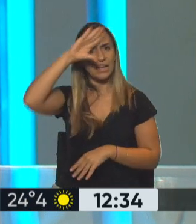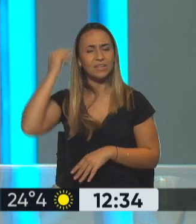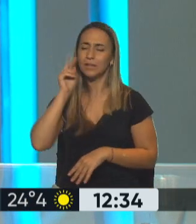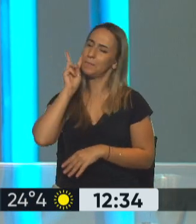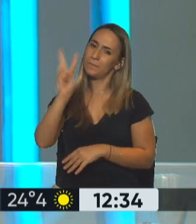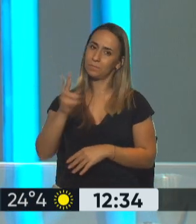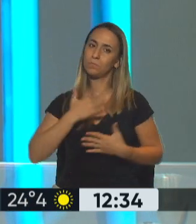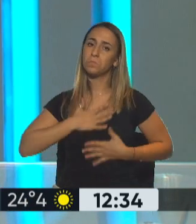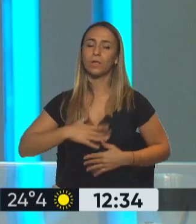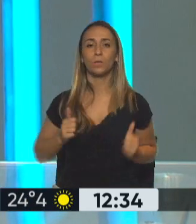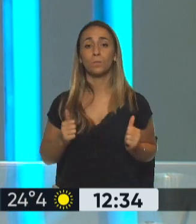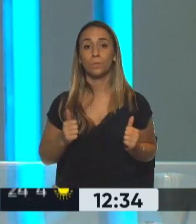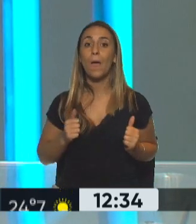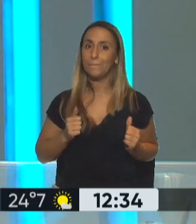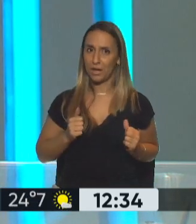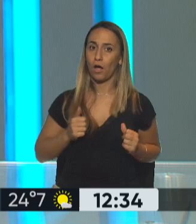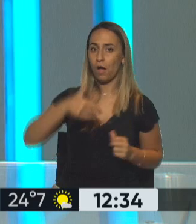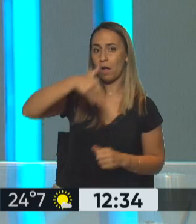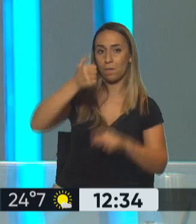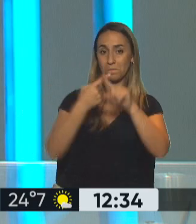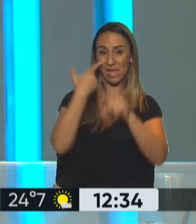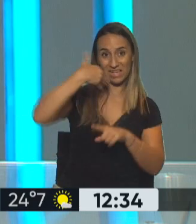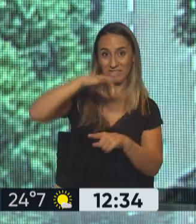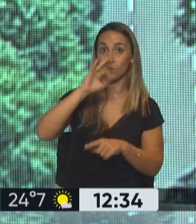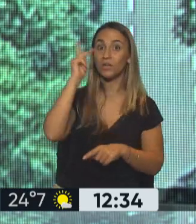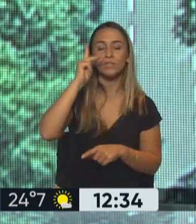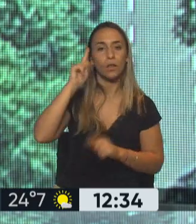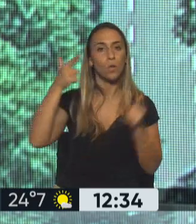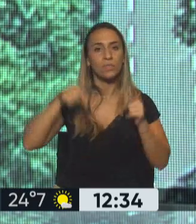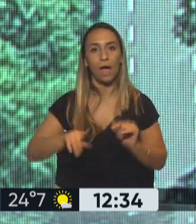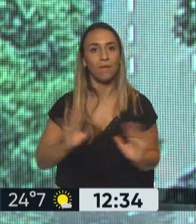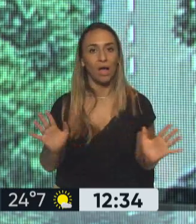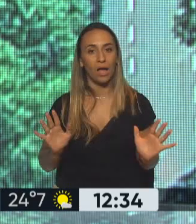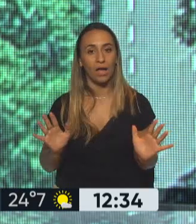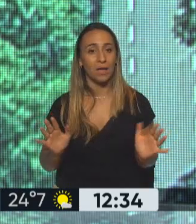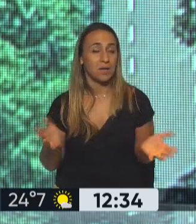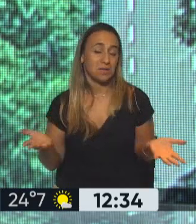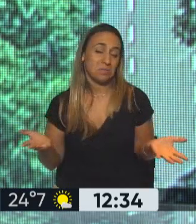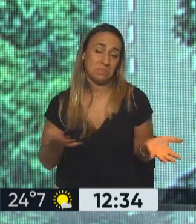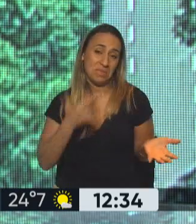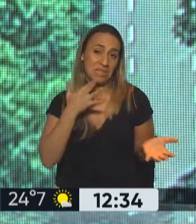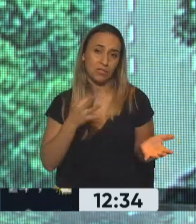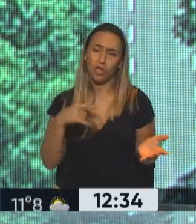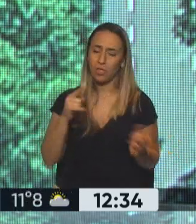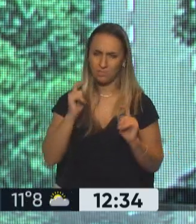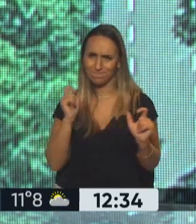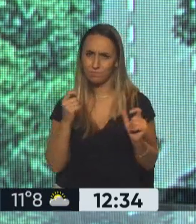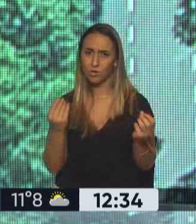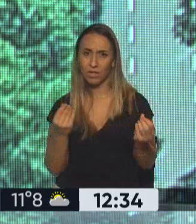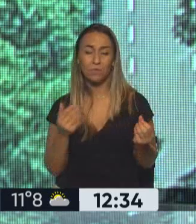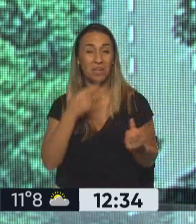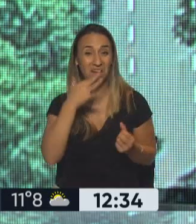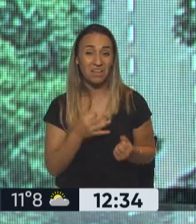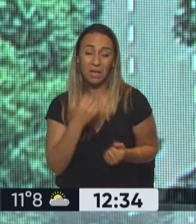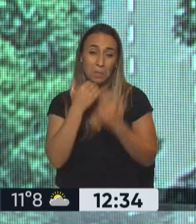la ausencia de Máximo Kirchner sí hace algún ruido. Sí. Yo diría que no está explicada siquiera, porque no se entiende bien por